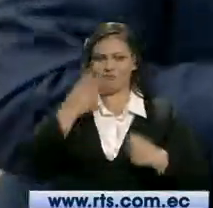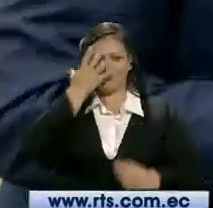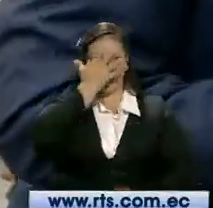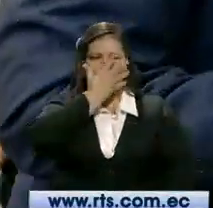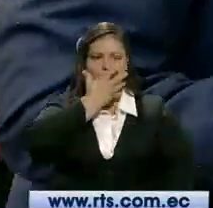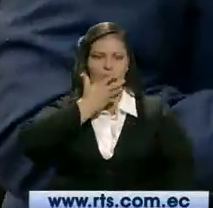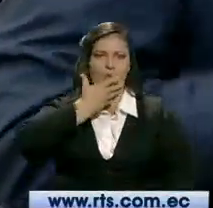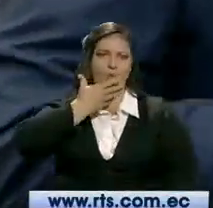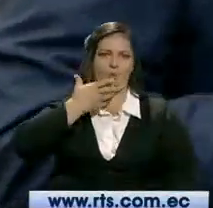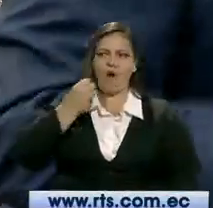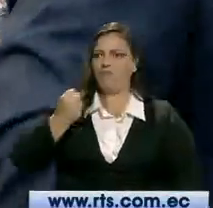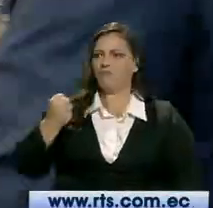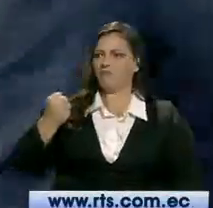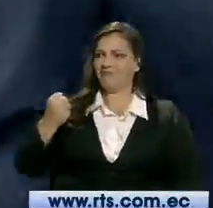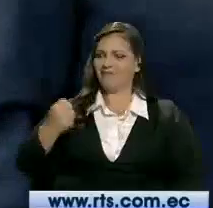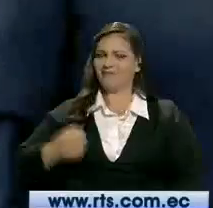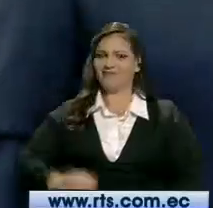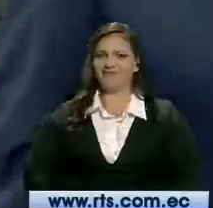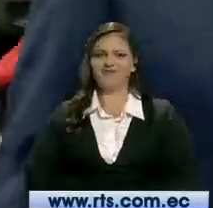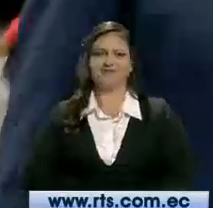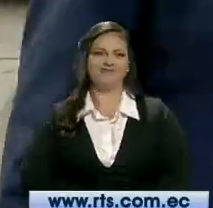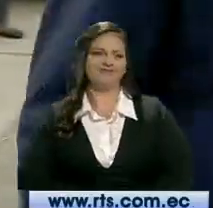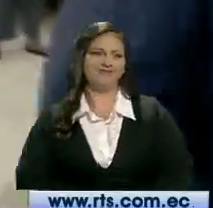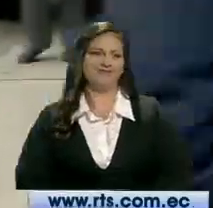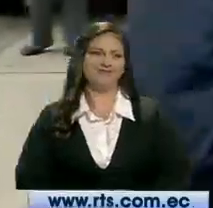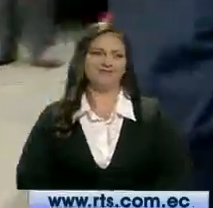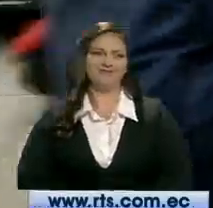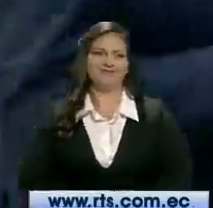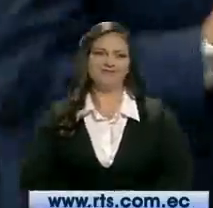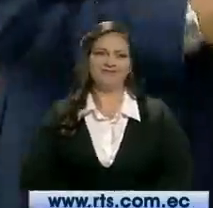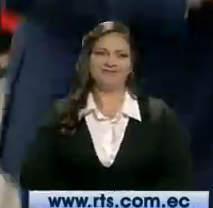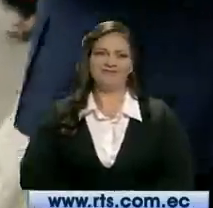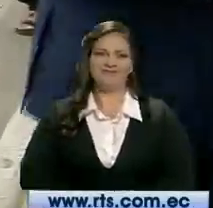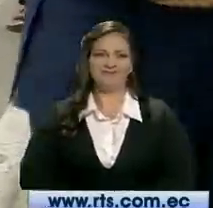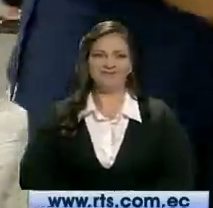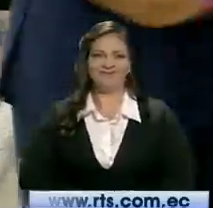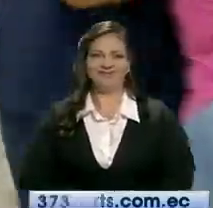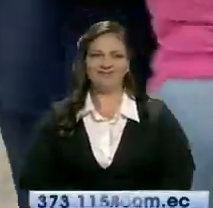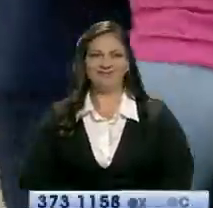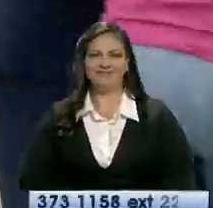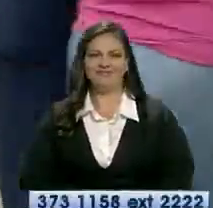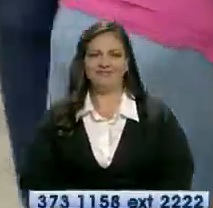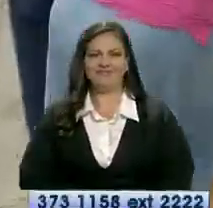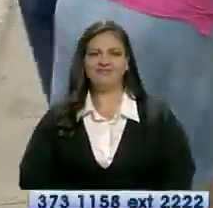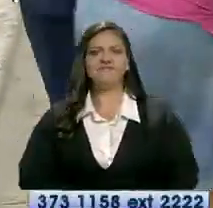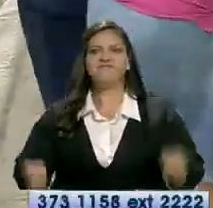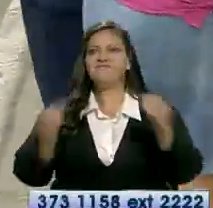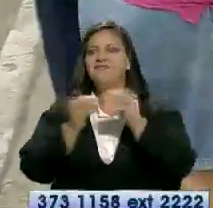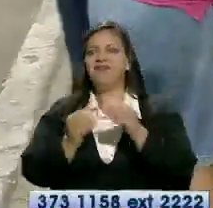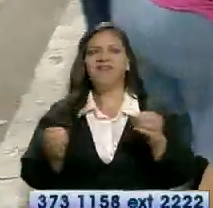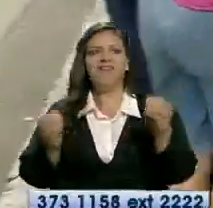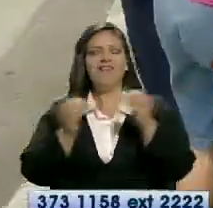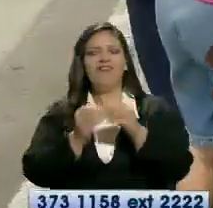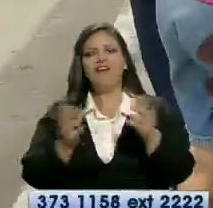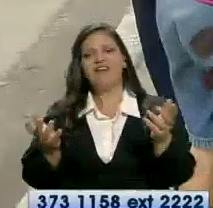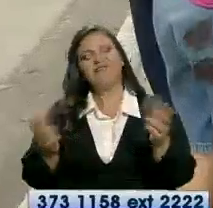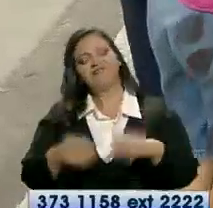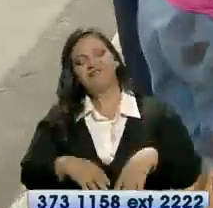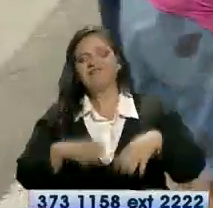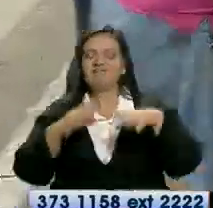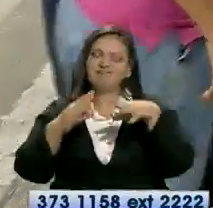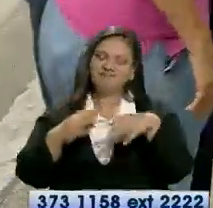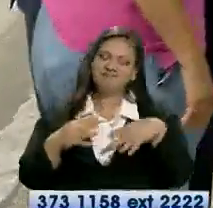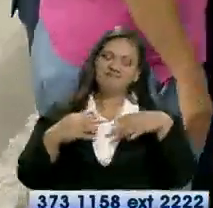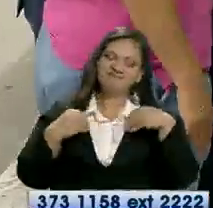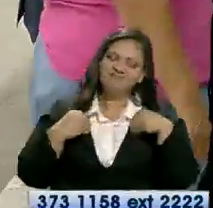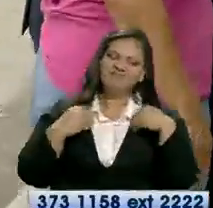de RTS. No. Bueno. A ver, otro por aquí, vamos a complacerlas. Hoy día estamos complaciéndolas porque como es el Día de la Madre,